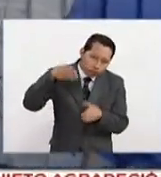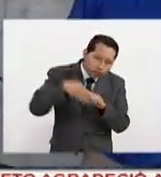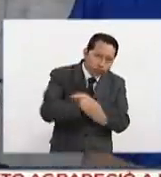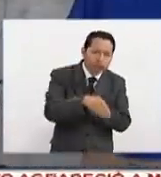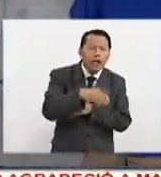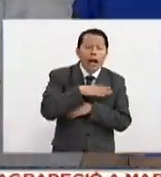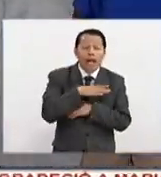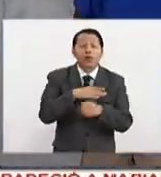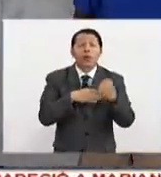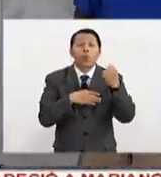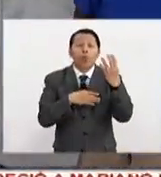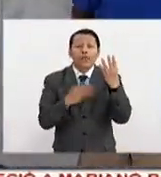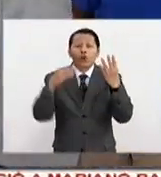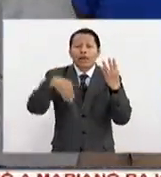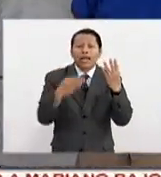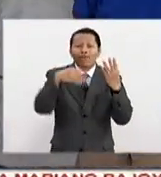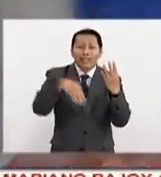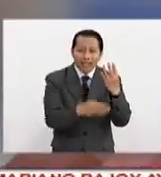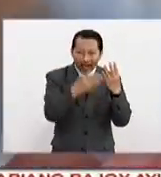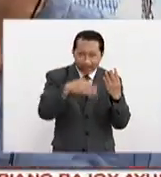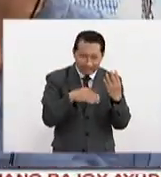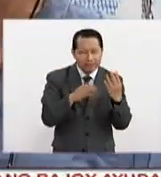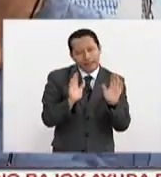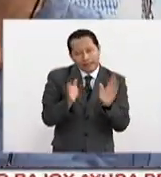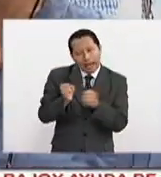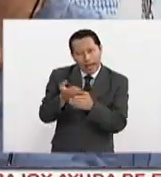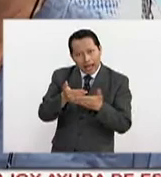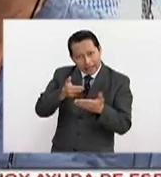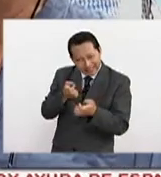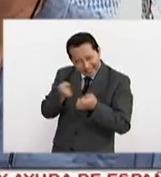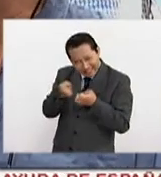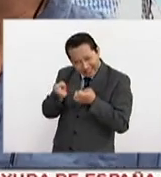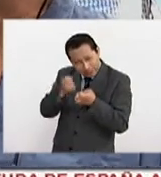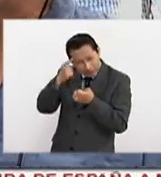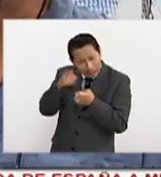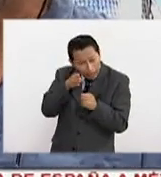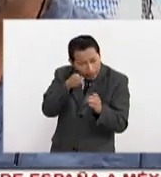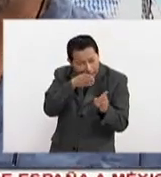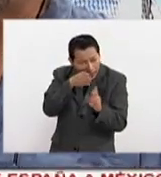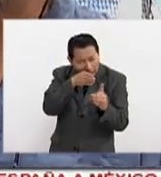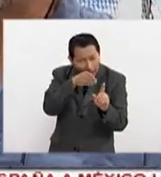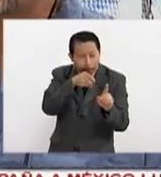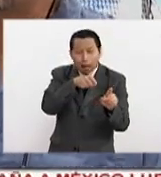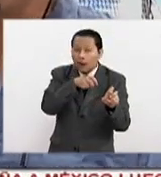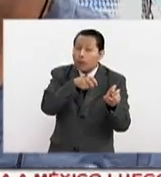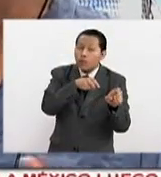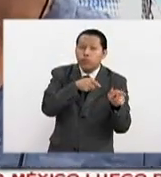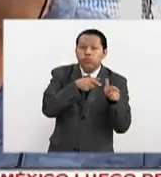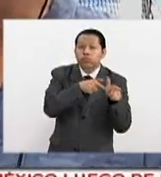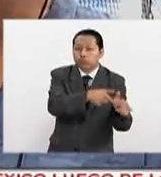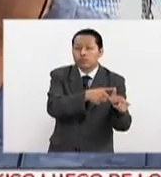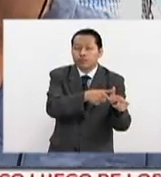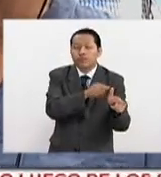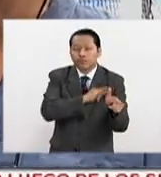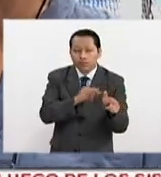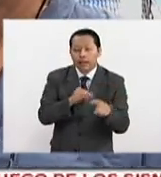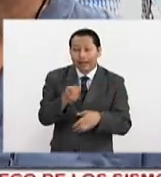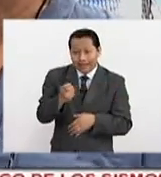delfines entrenados para perseguirlas. Estos delfines nos ayudan a rastrear las vaquitas, a dónde se fueron las